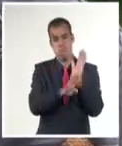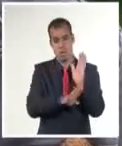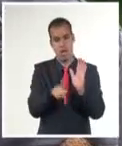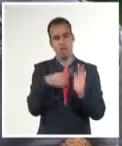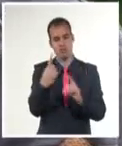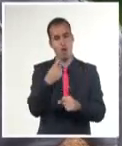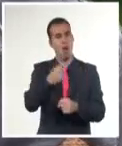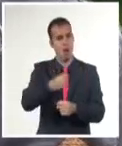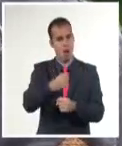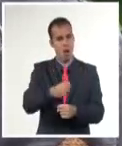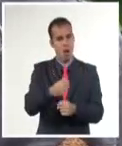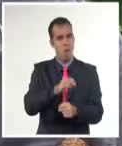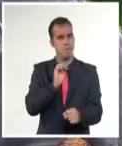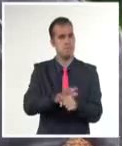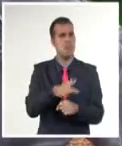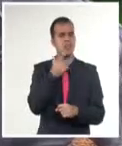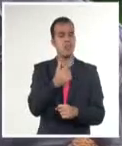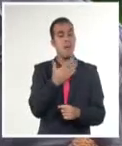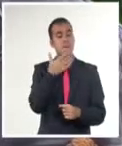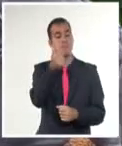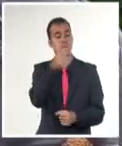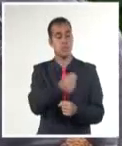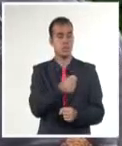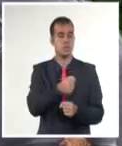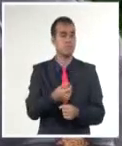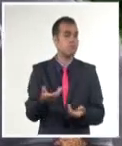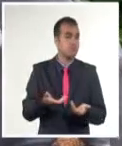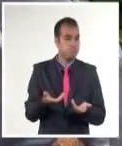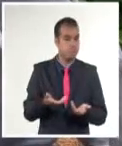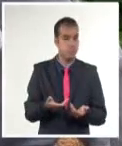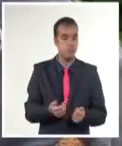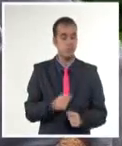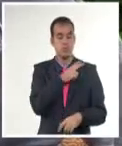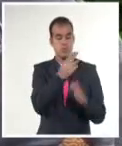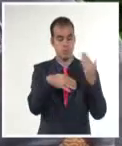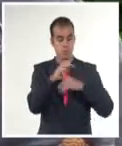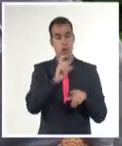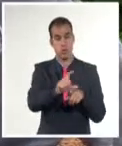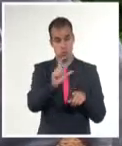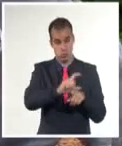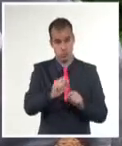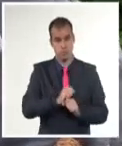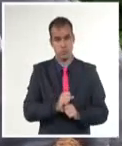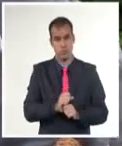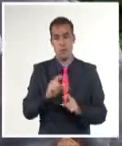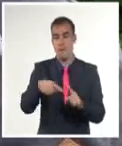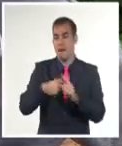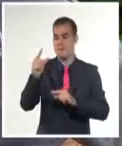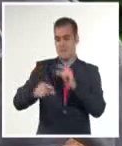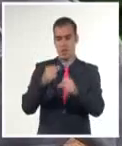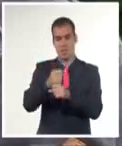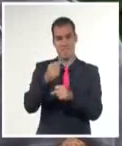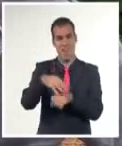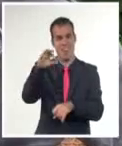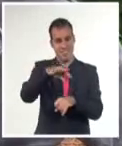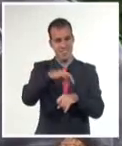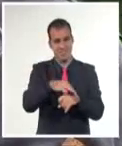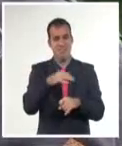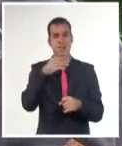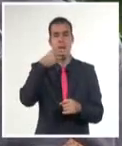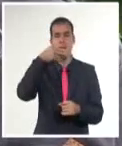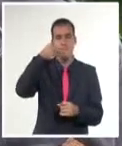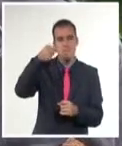donde potencializan el trabajo del Ministerio de la Agricultura y en este caso de los apicultores, que se ven favorecidos